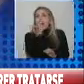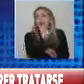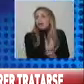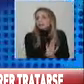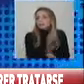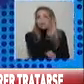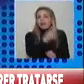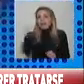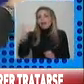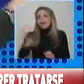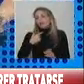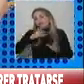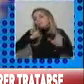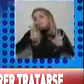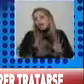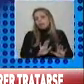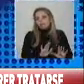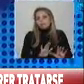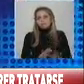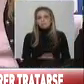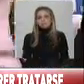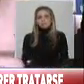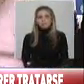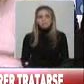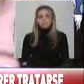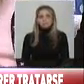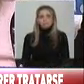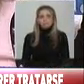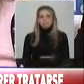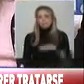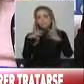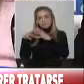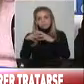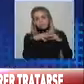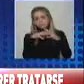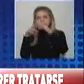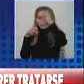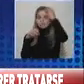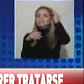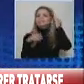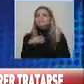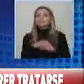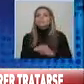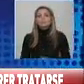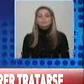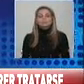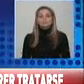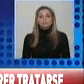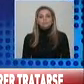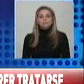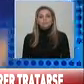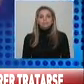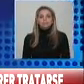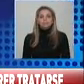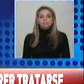dije la religión no dice que no consulte al médico. Acá no dijo que no. Totalmente. Vos expresaste muy bien que la mitad de la población es